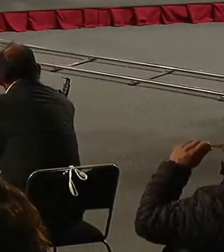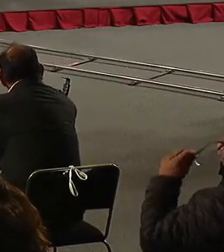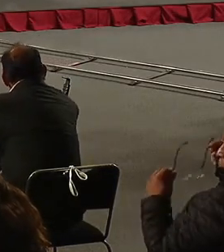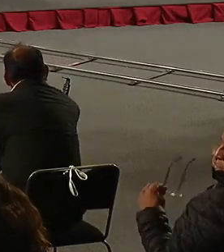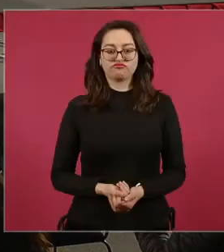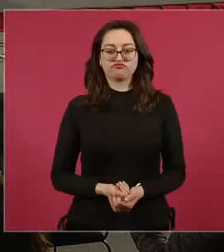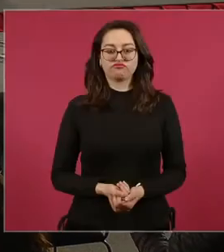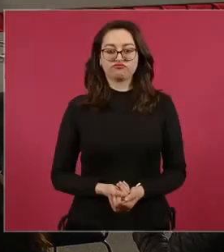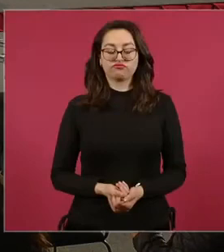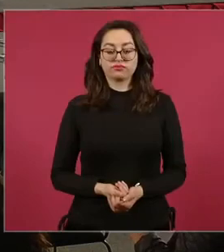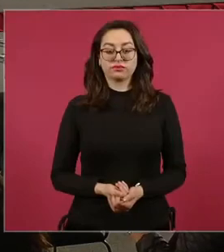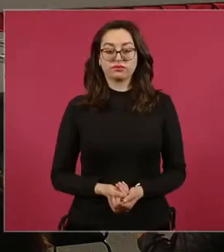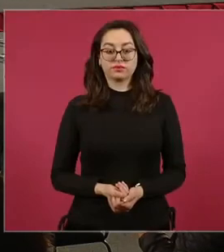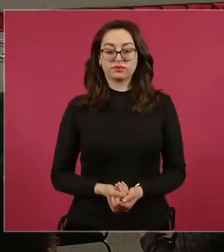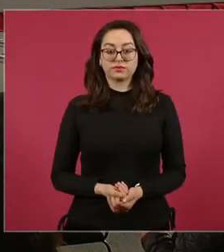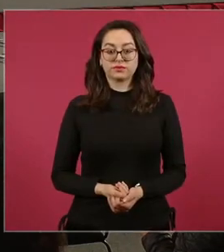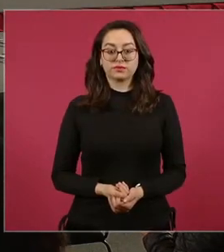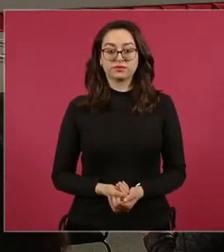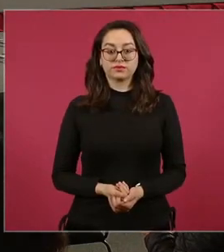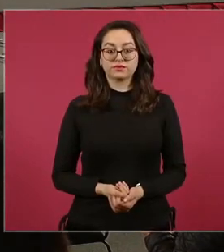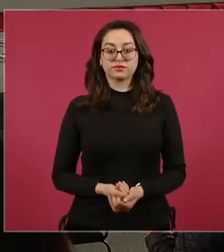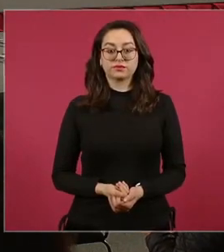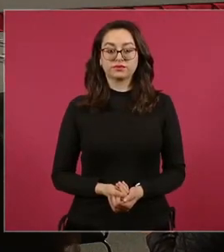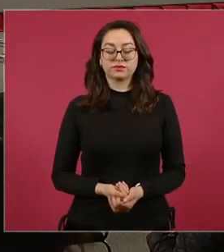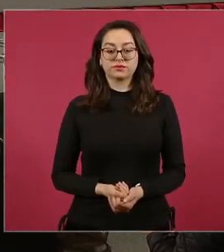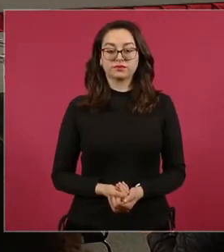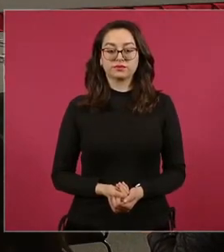Gracias. Adelante.